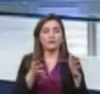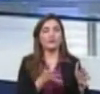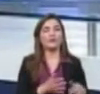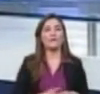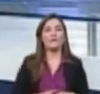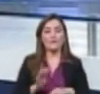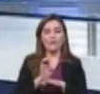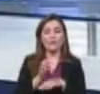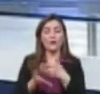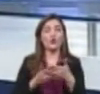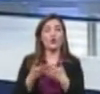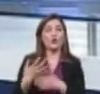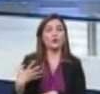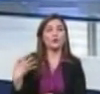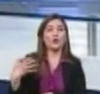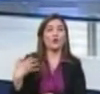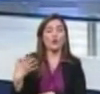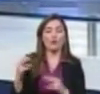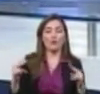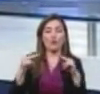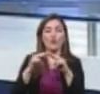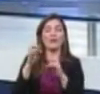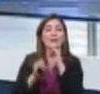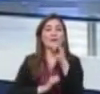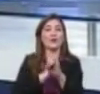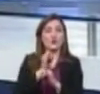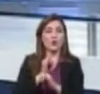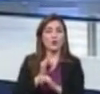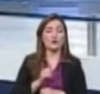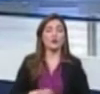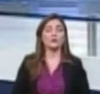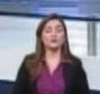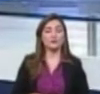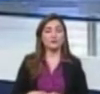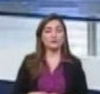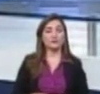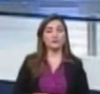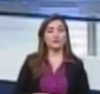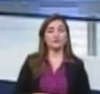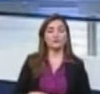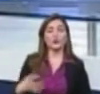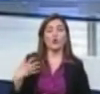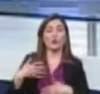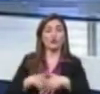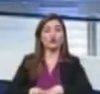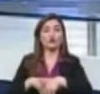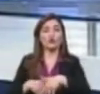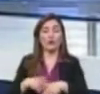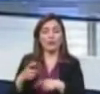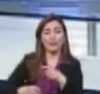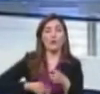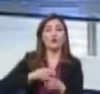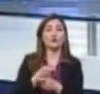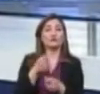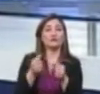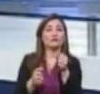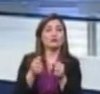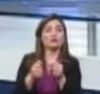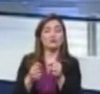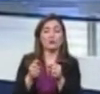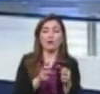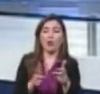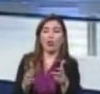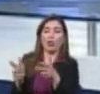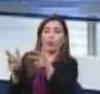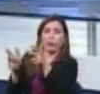Comerciantes ecuatorianos protestaron en el puente internacional de Rumichaca. Los manifestantes piden la devolución de vehículos retenidos